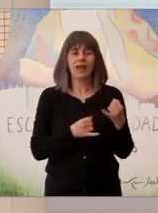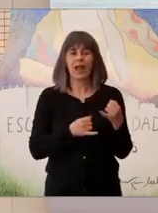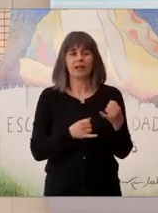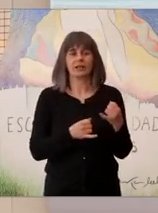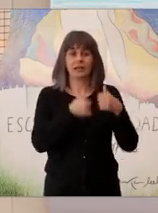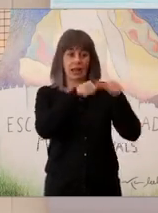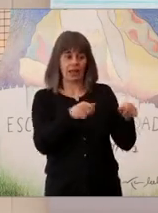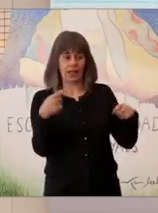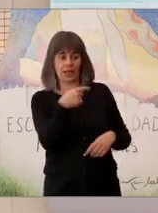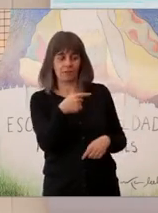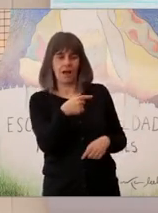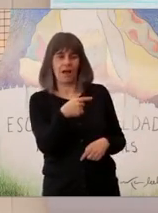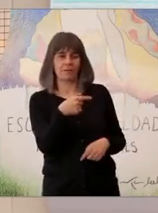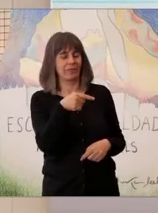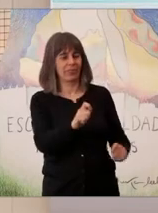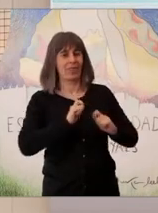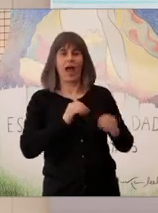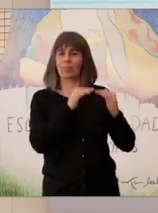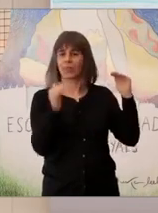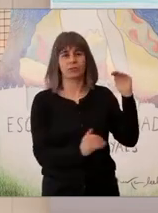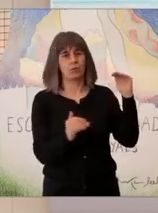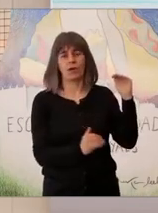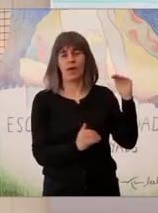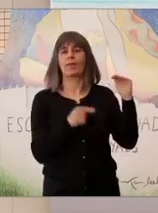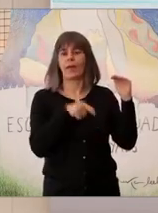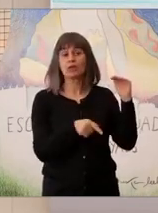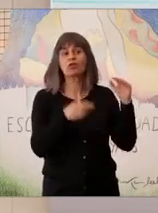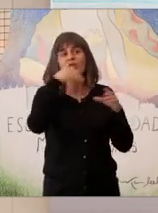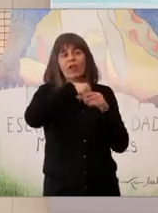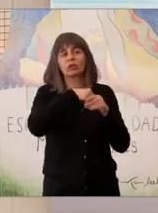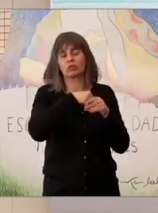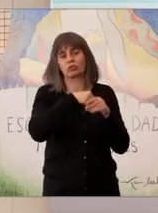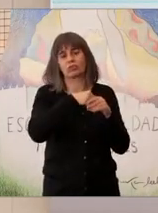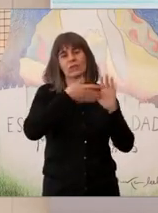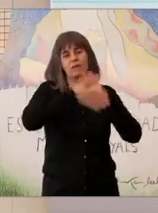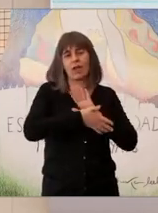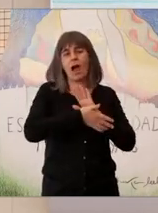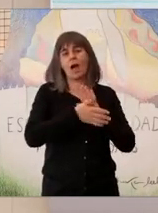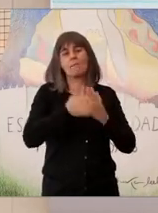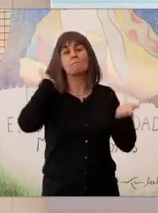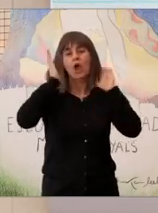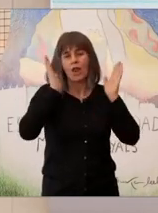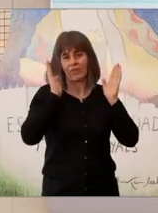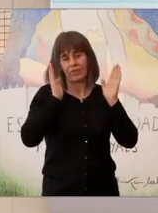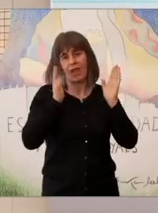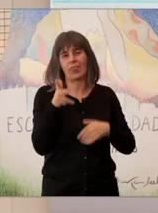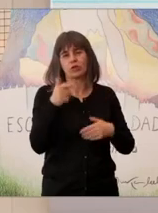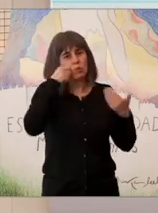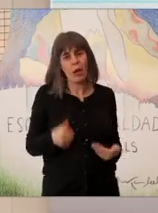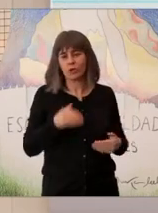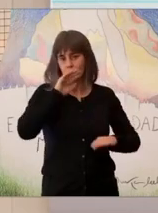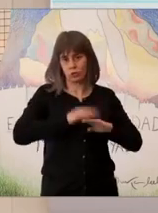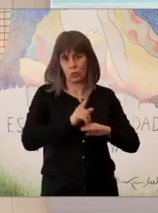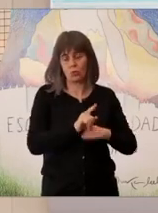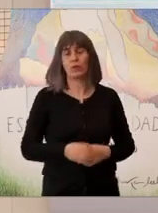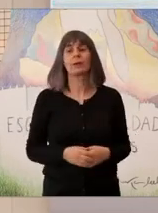hay una situación de desigualdad, y eso en forma más extrema es violencia, que es la forma más extrema de vulneración de derechos humanos. Lo que quiero decir con